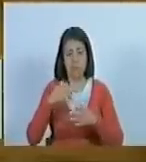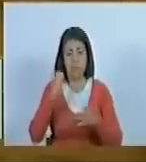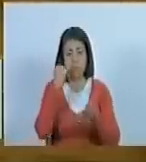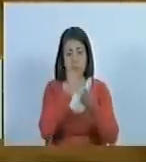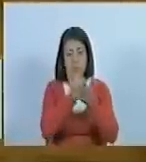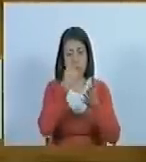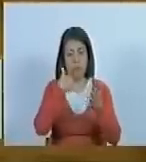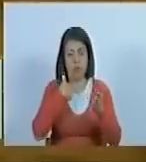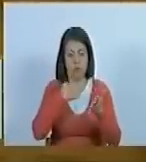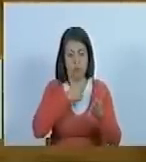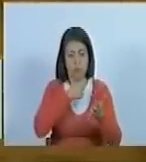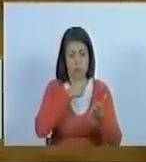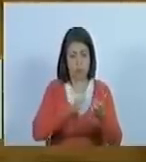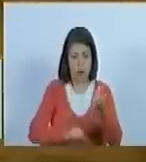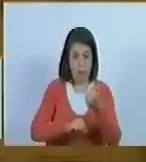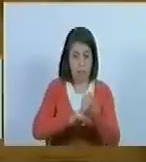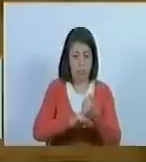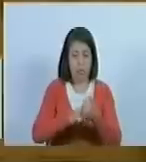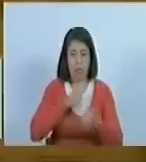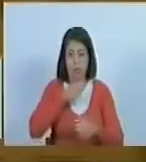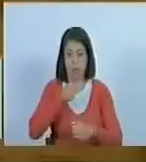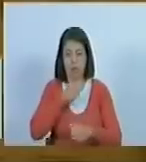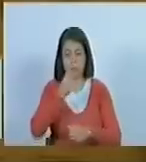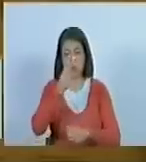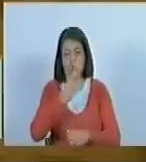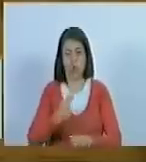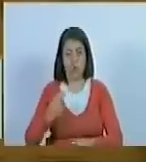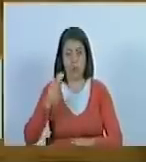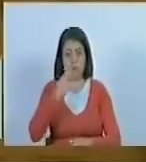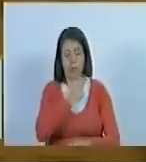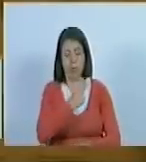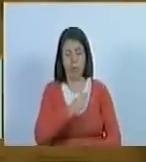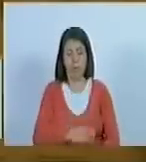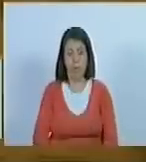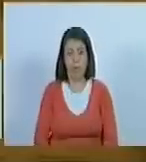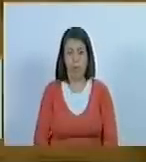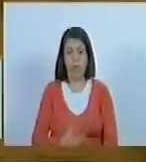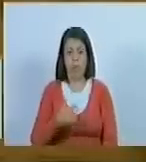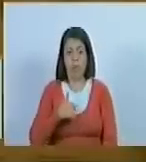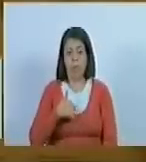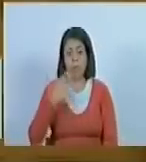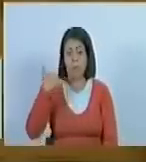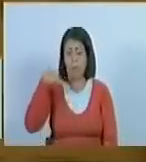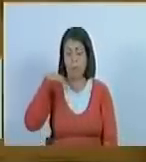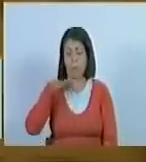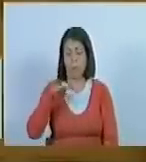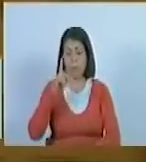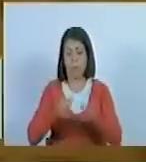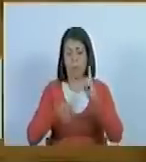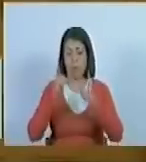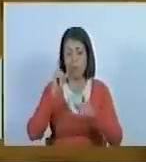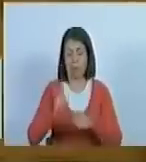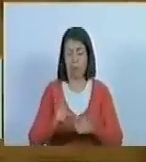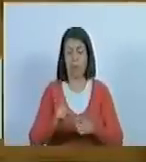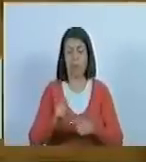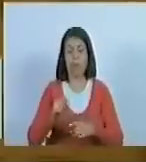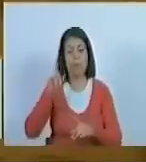dicen que soy un periodista solidario. Para mí el periodismo es compromiso. Si yo fuera alguna vez